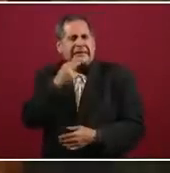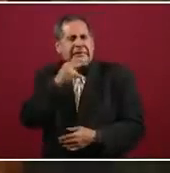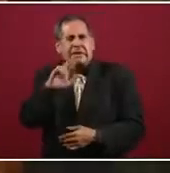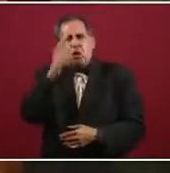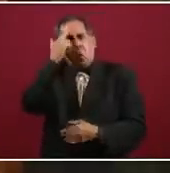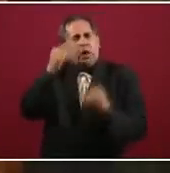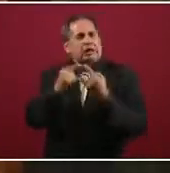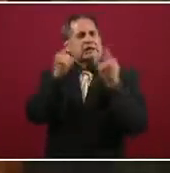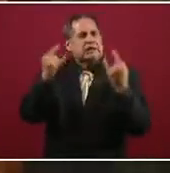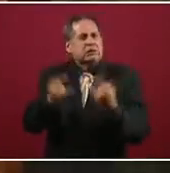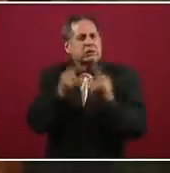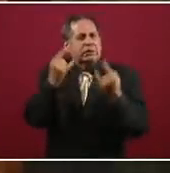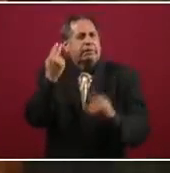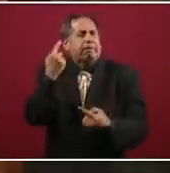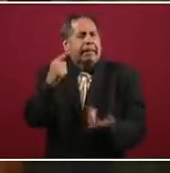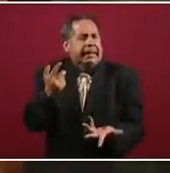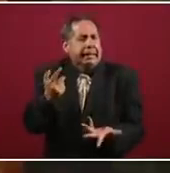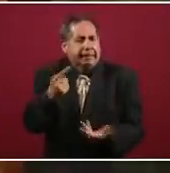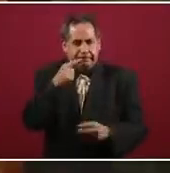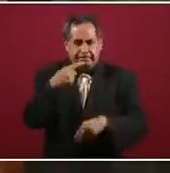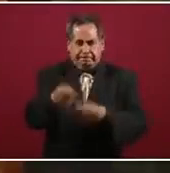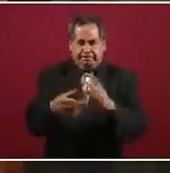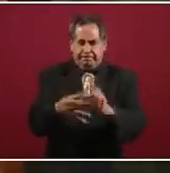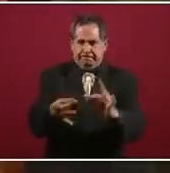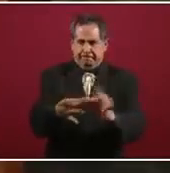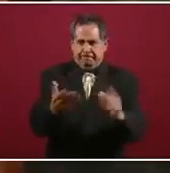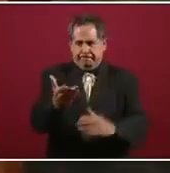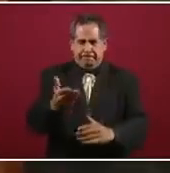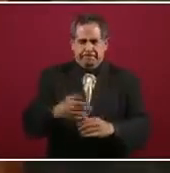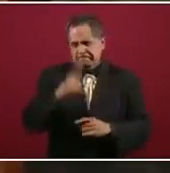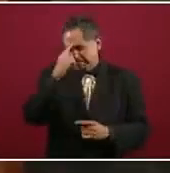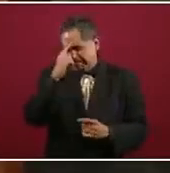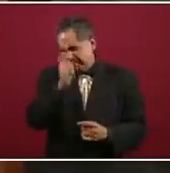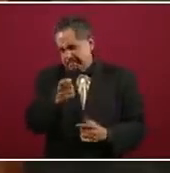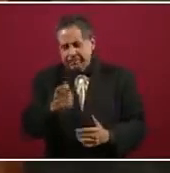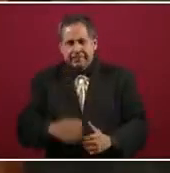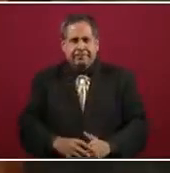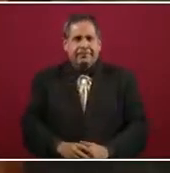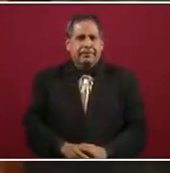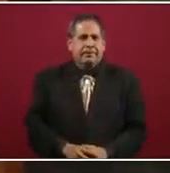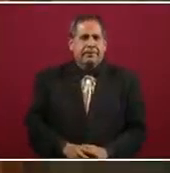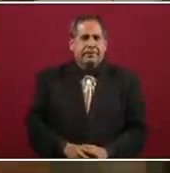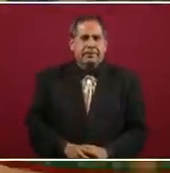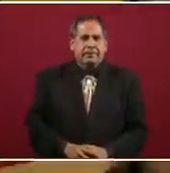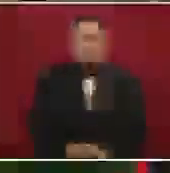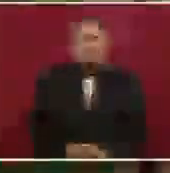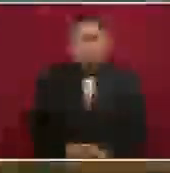tienen los historiadores. Vamos a conocer sus reflexiones.